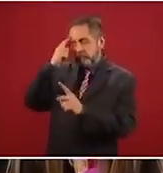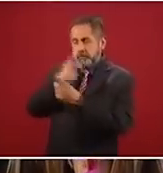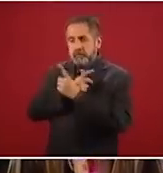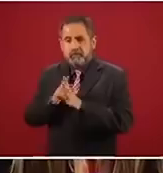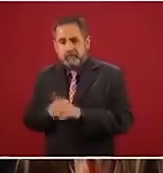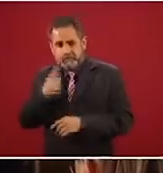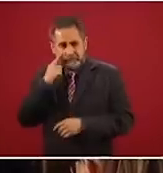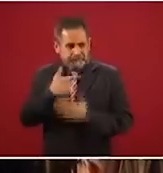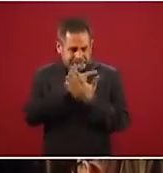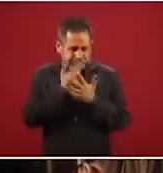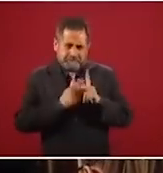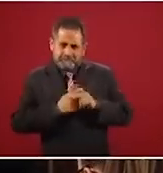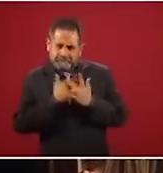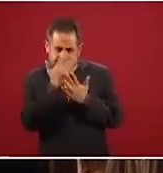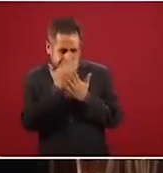Ahí están las cuentas.